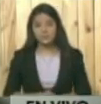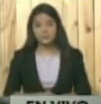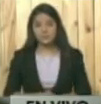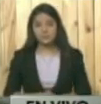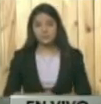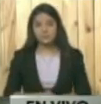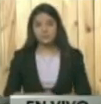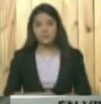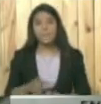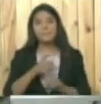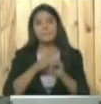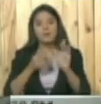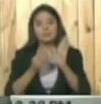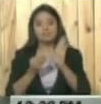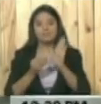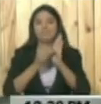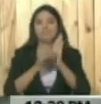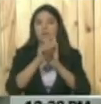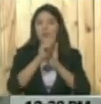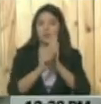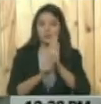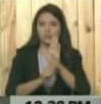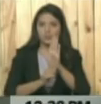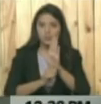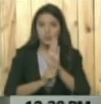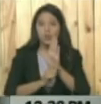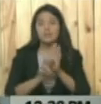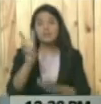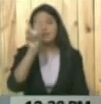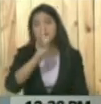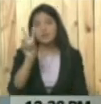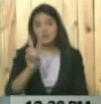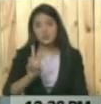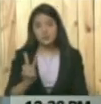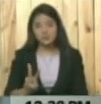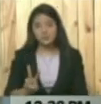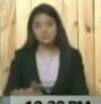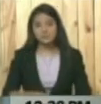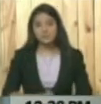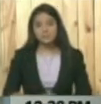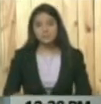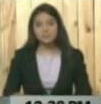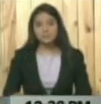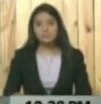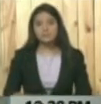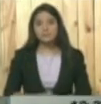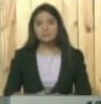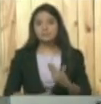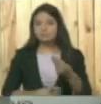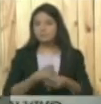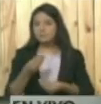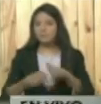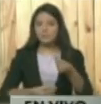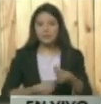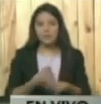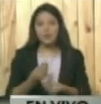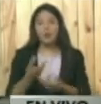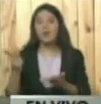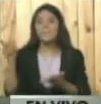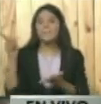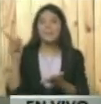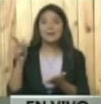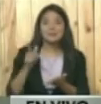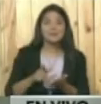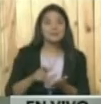1999. Es en la constitución de la República Bolivariana de Venezuela, elaborada con la participación